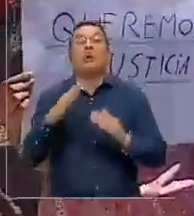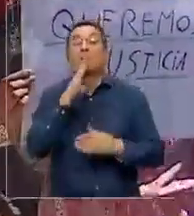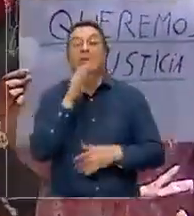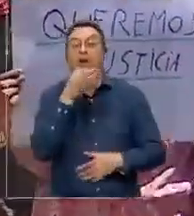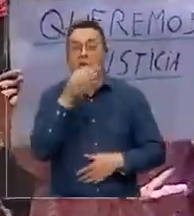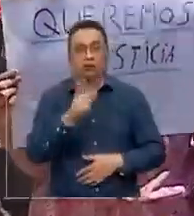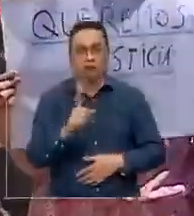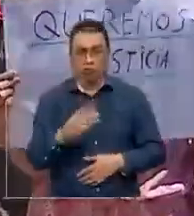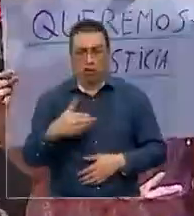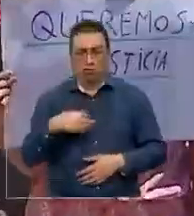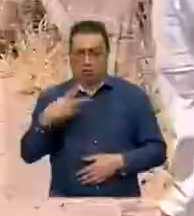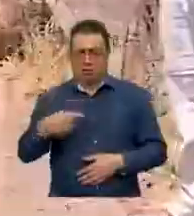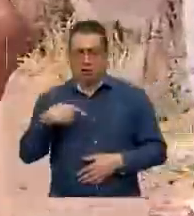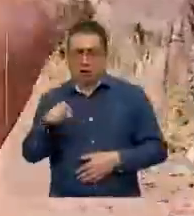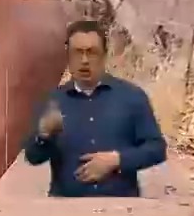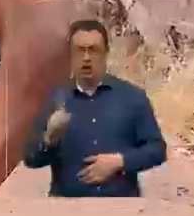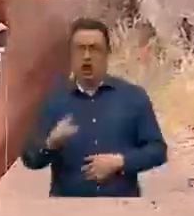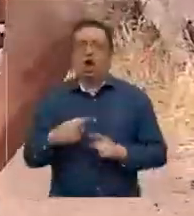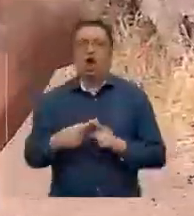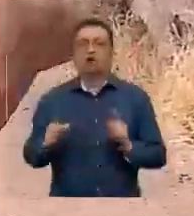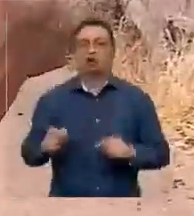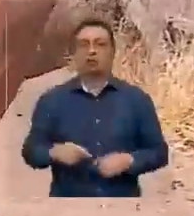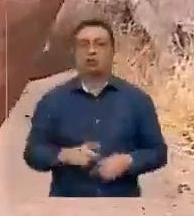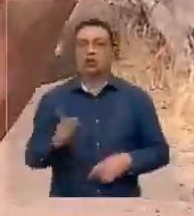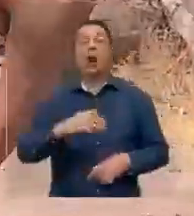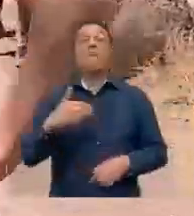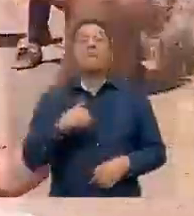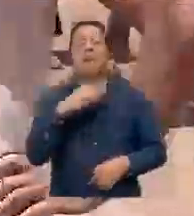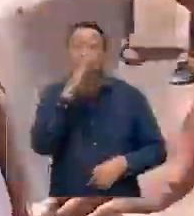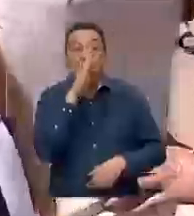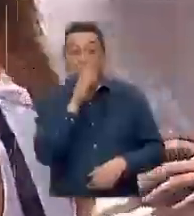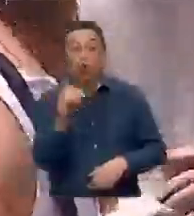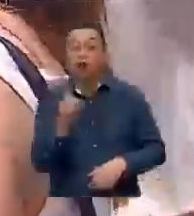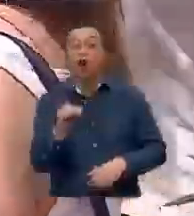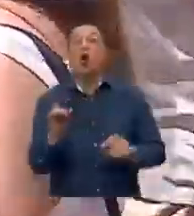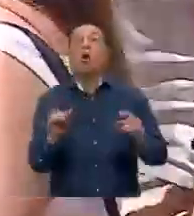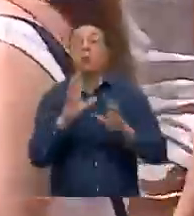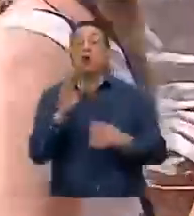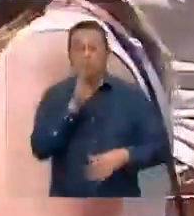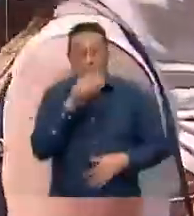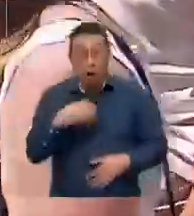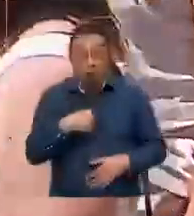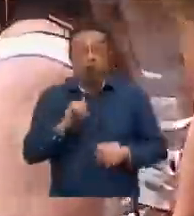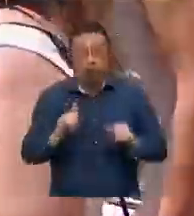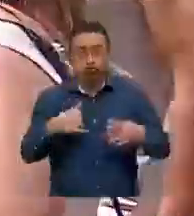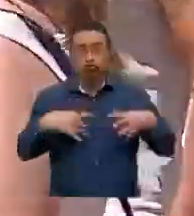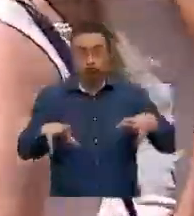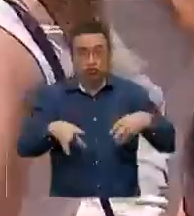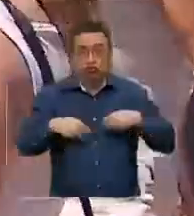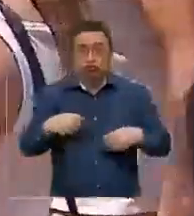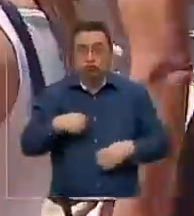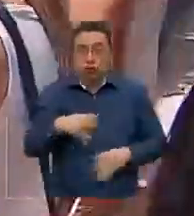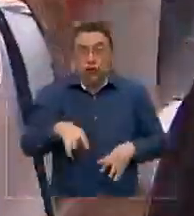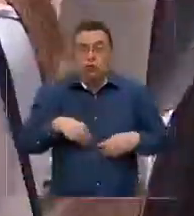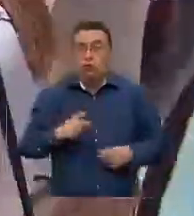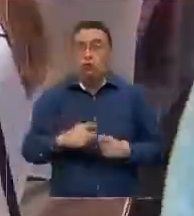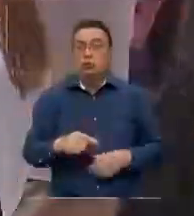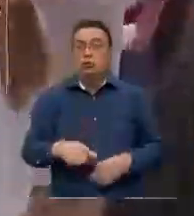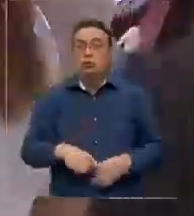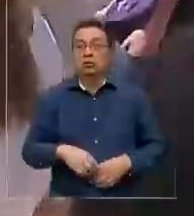que no fue su perro que el perro no fue aviación pero yo lo asumo pero no fue mi perro